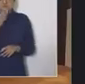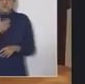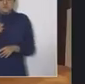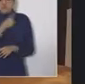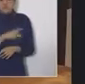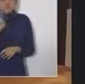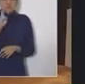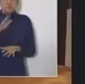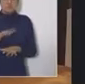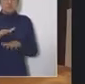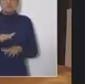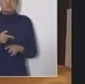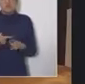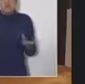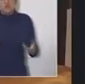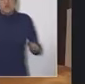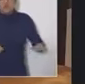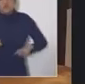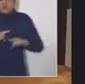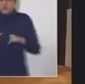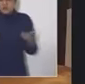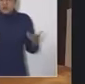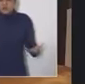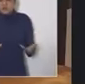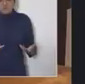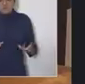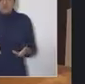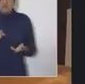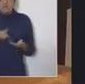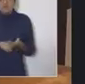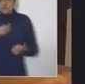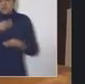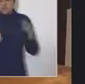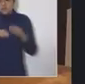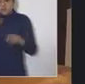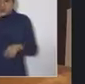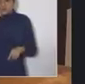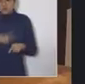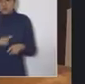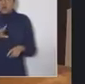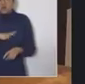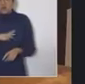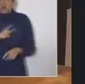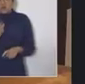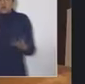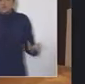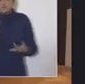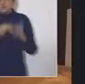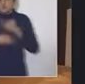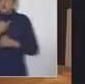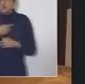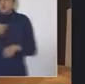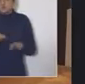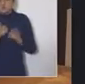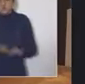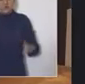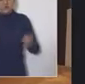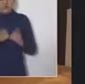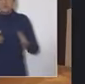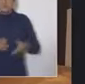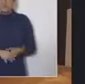Cuántas actividades públicas en materia cultural desarrollan todo lo que están haciendo es muy importante